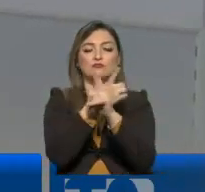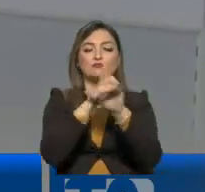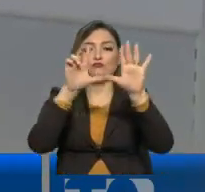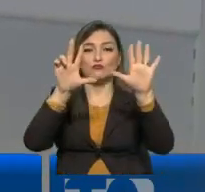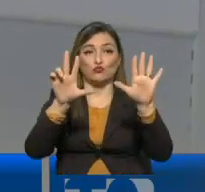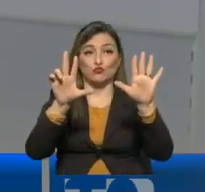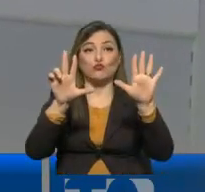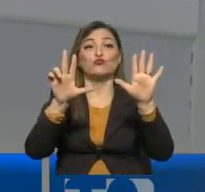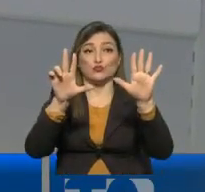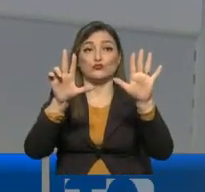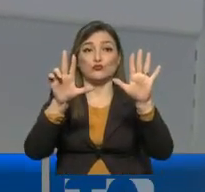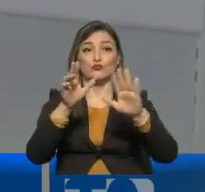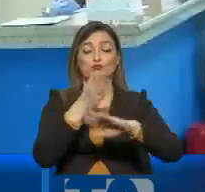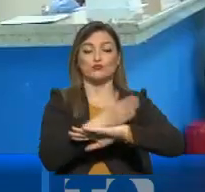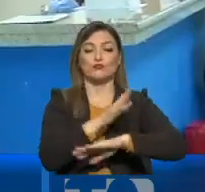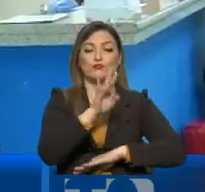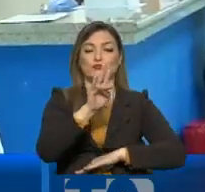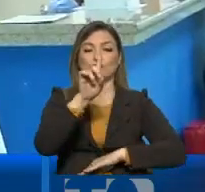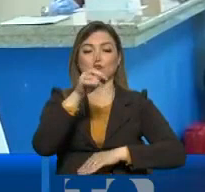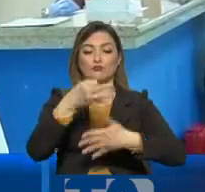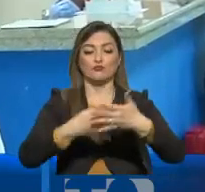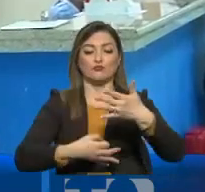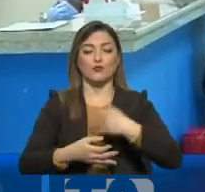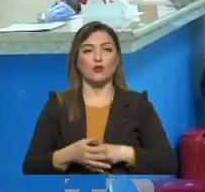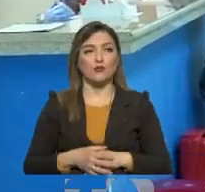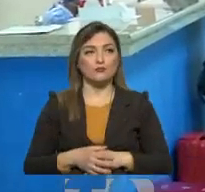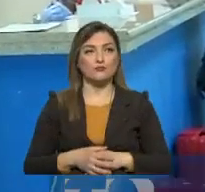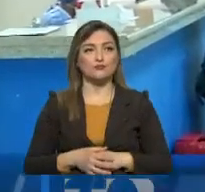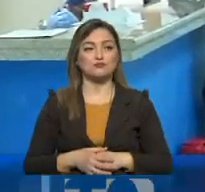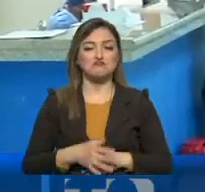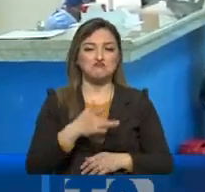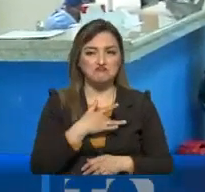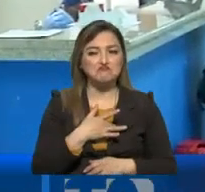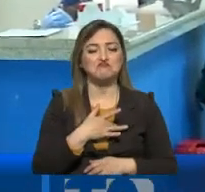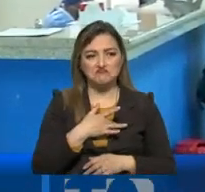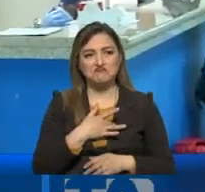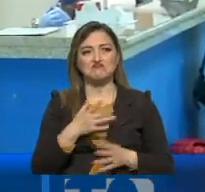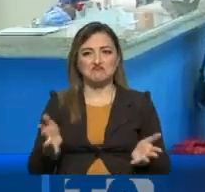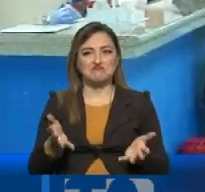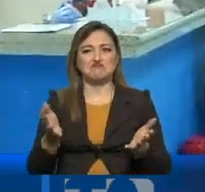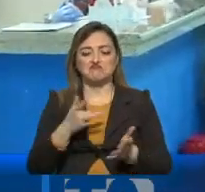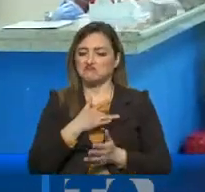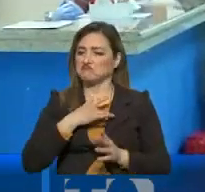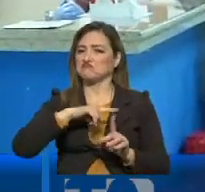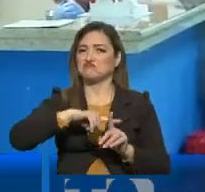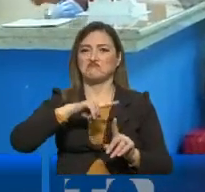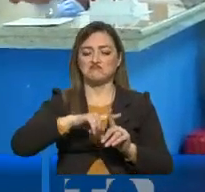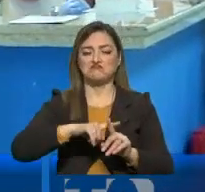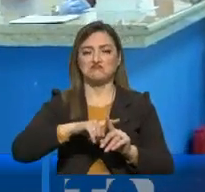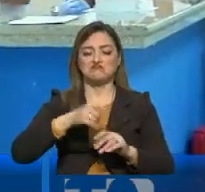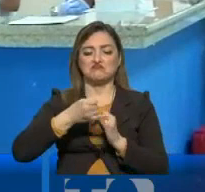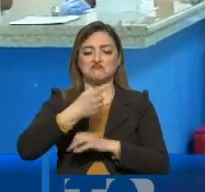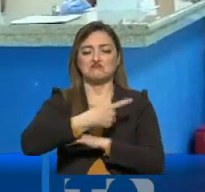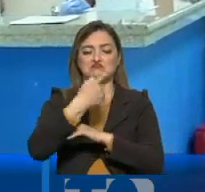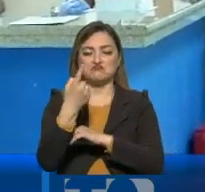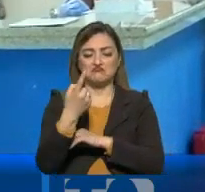camas disponibles de las 71 que hay. Podemos hablar alentadoramente que durante los últimos días ha disminuido tanto la incidencia de pacientes